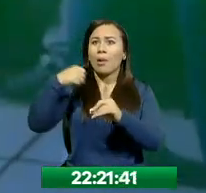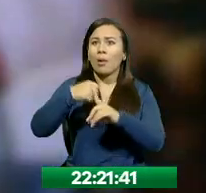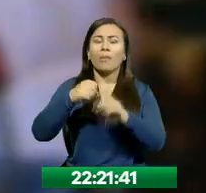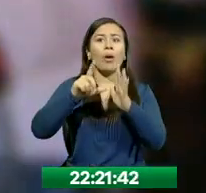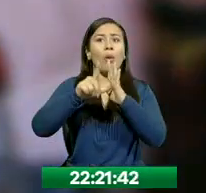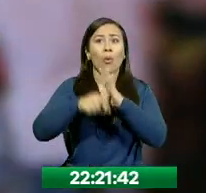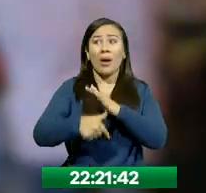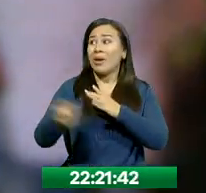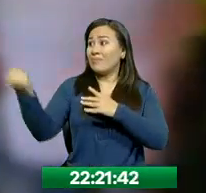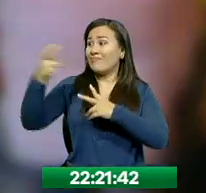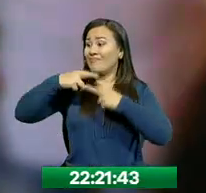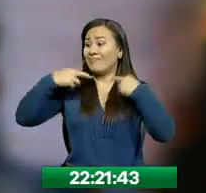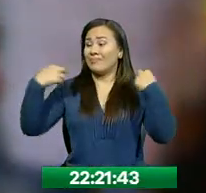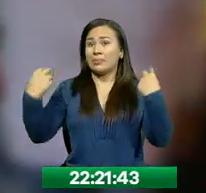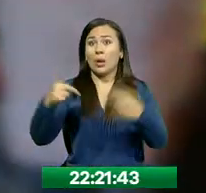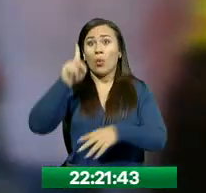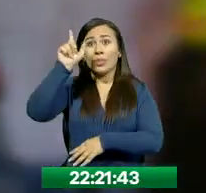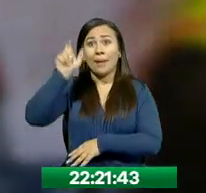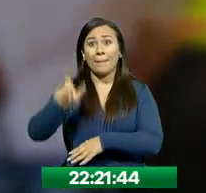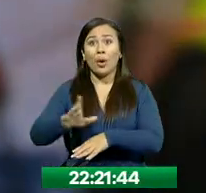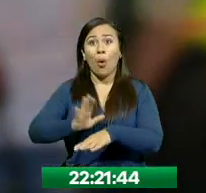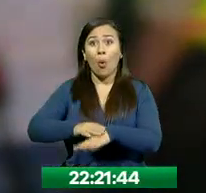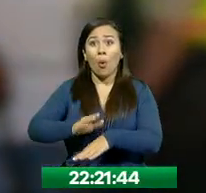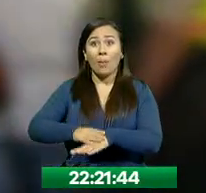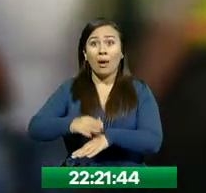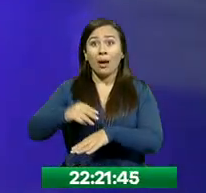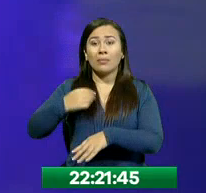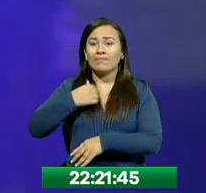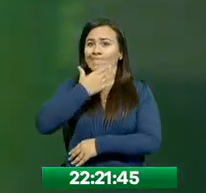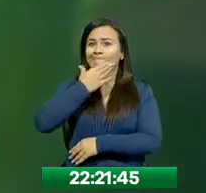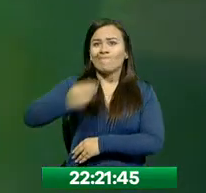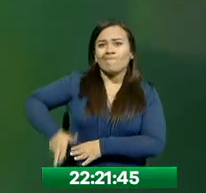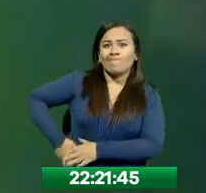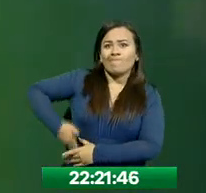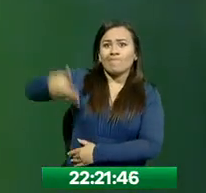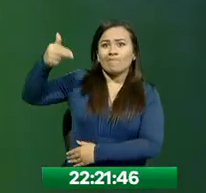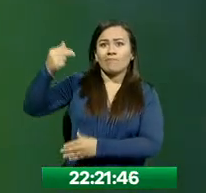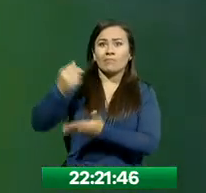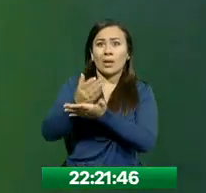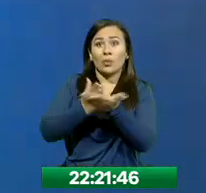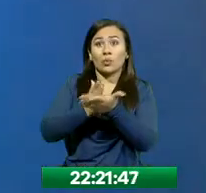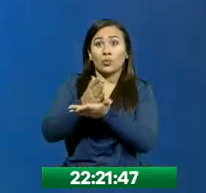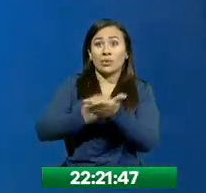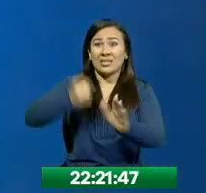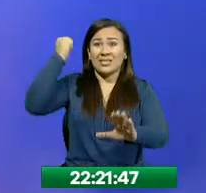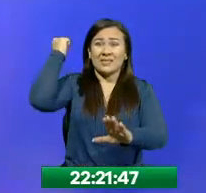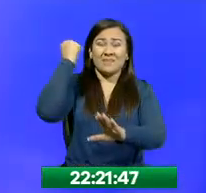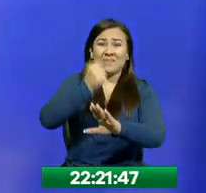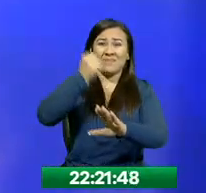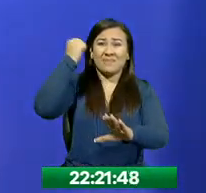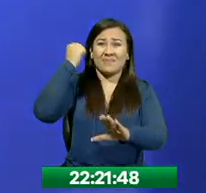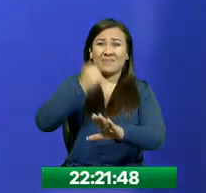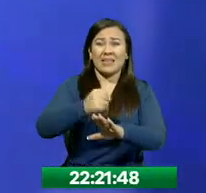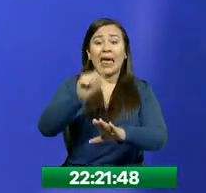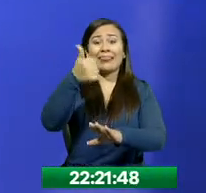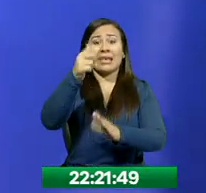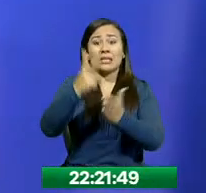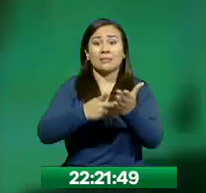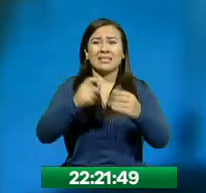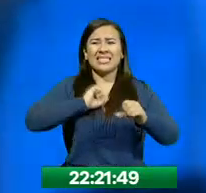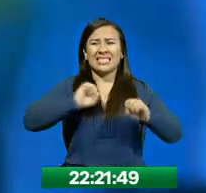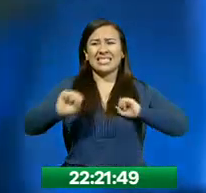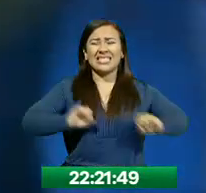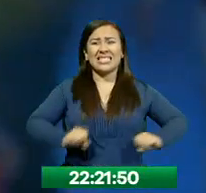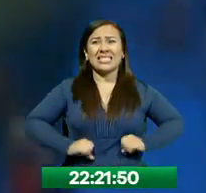En medio de la riña, el presunto responsable del homicidio sacó un arma blanca y le propinó al hoy occiso cerca de 10